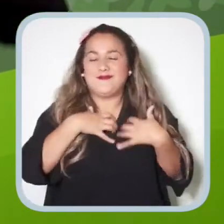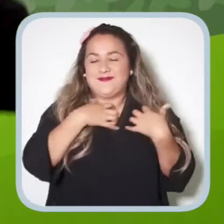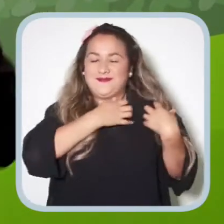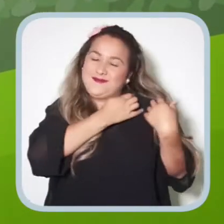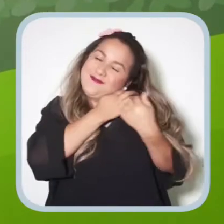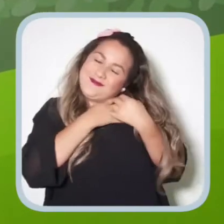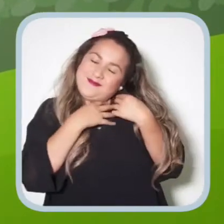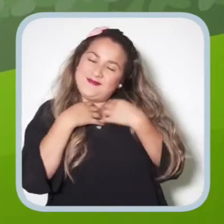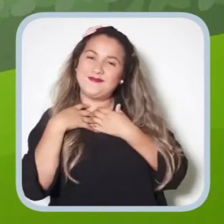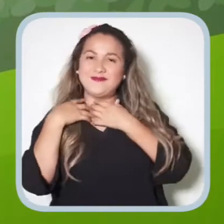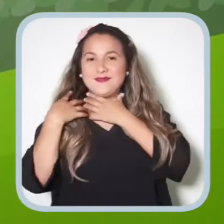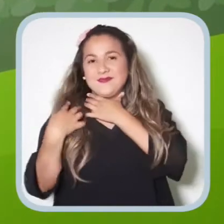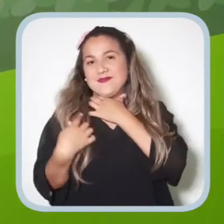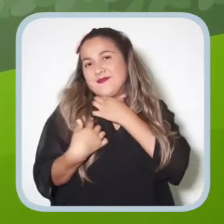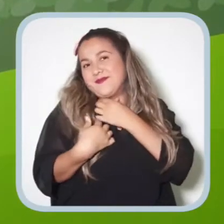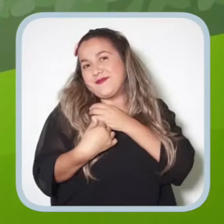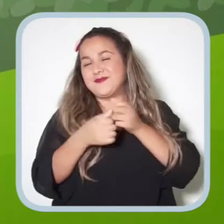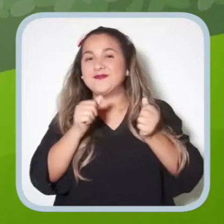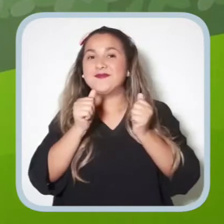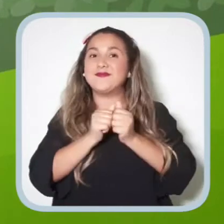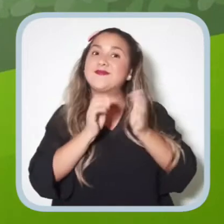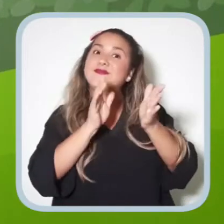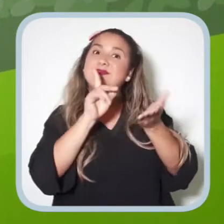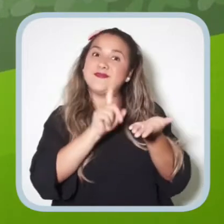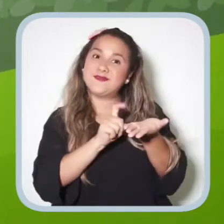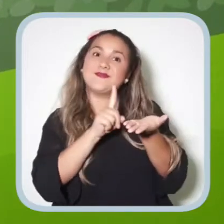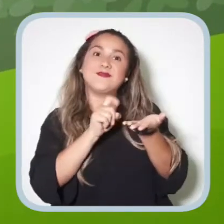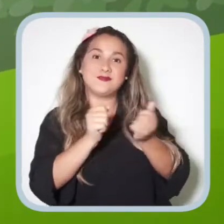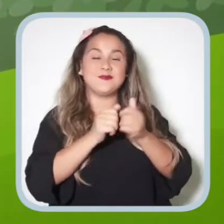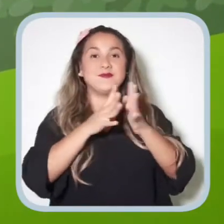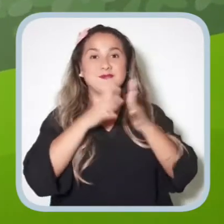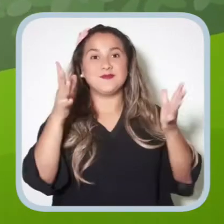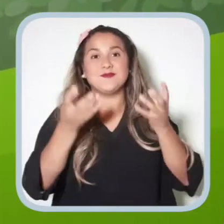cosquillitas con jabón y muchas